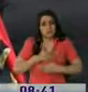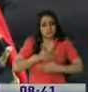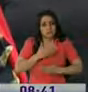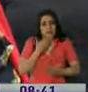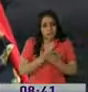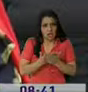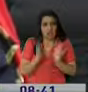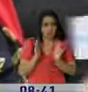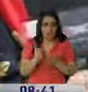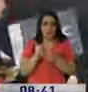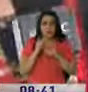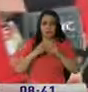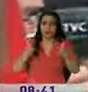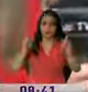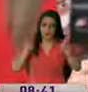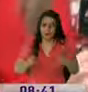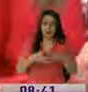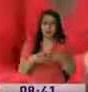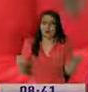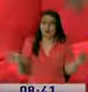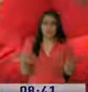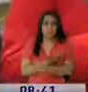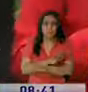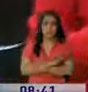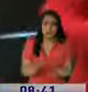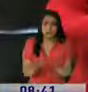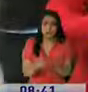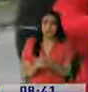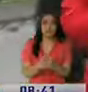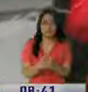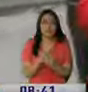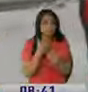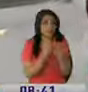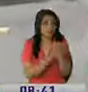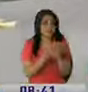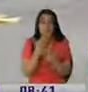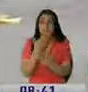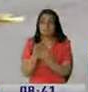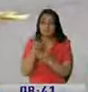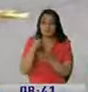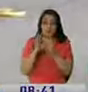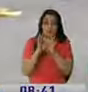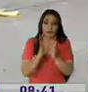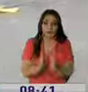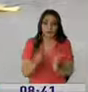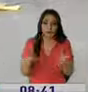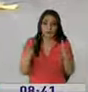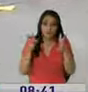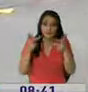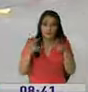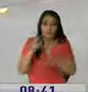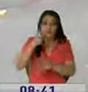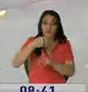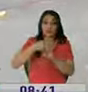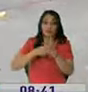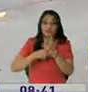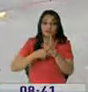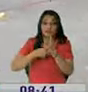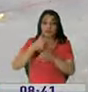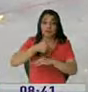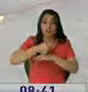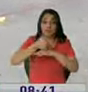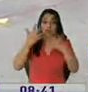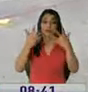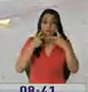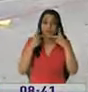agradecidos. Bien, mi vecino, muchísimas gracias. Bueno, como ustedes, Roberto, amigos televidentes, escucharon, en 2 meses las autoridades del